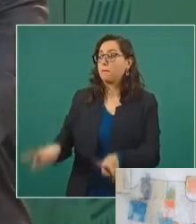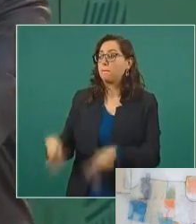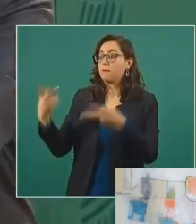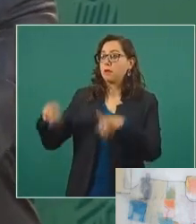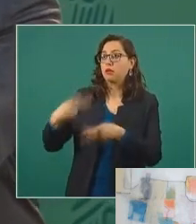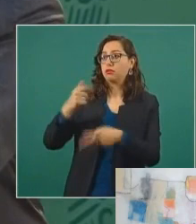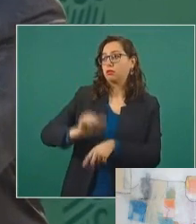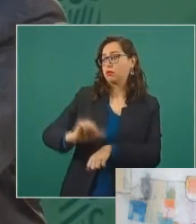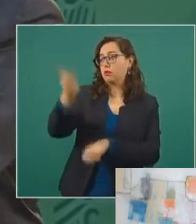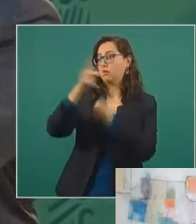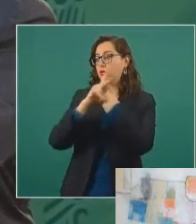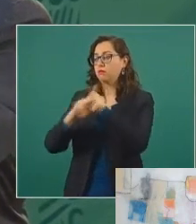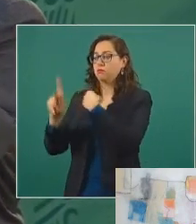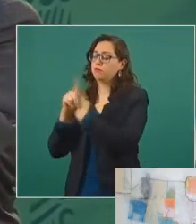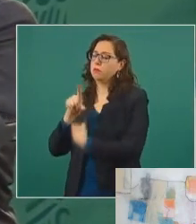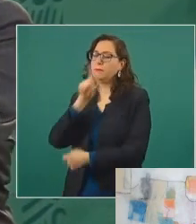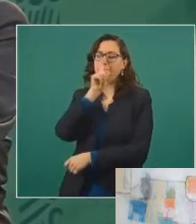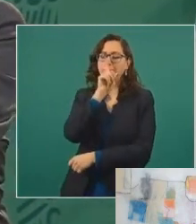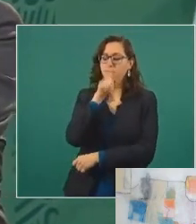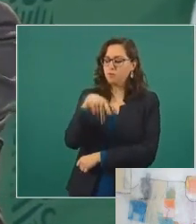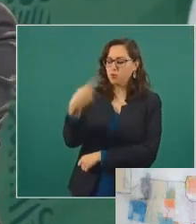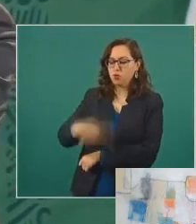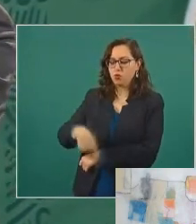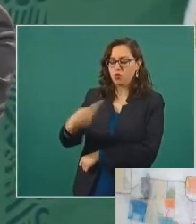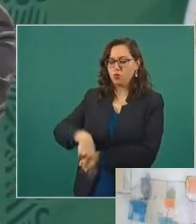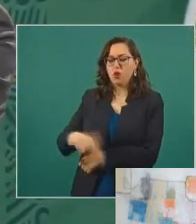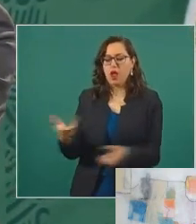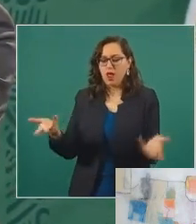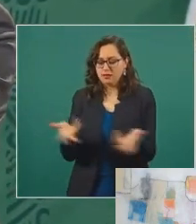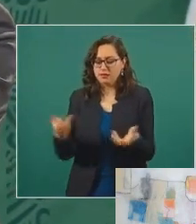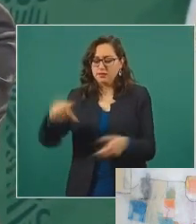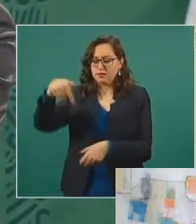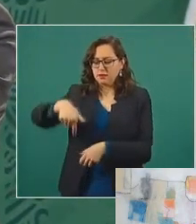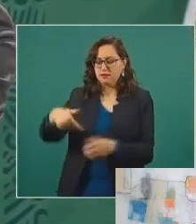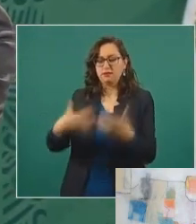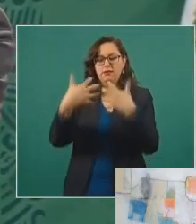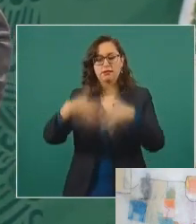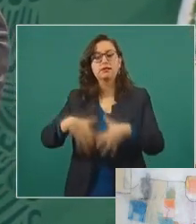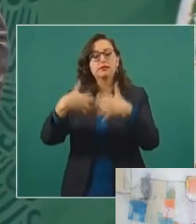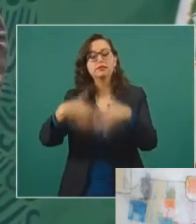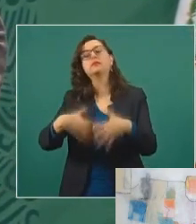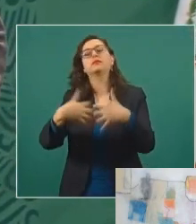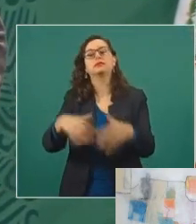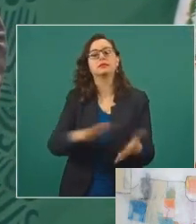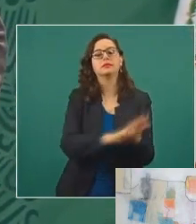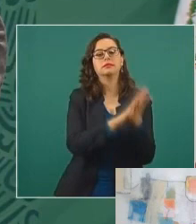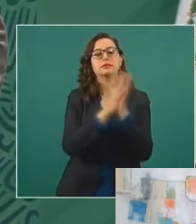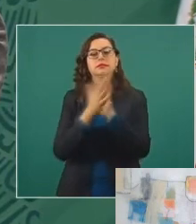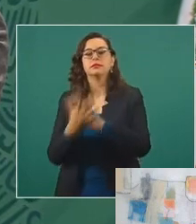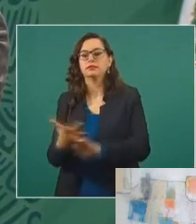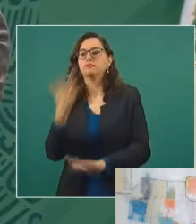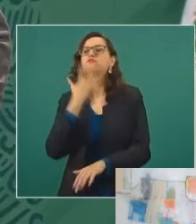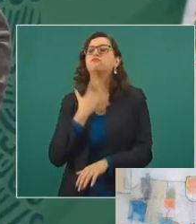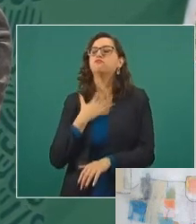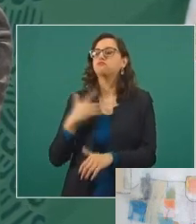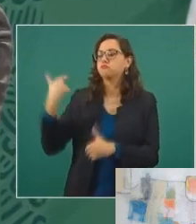país se produzcan las gasolinas y no tengamos que comprar